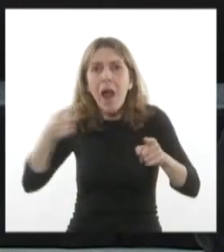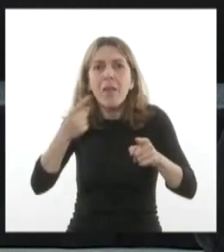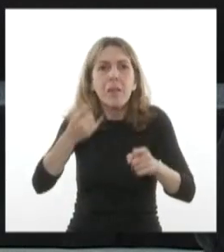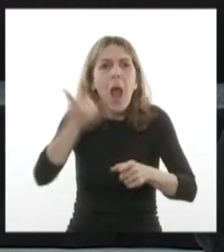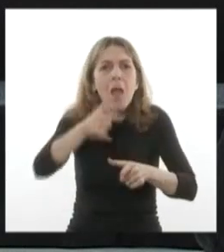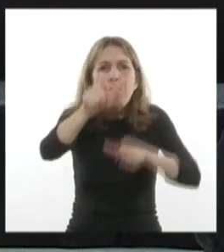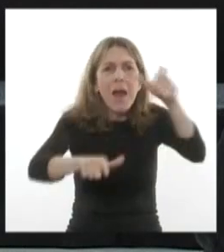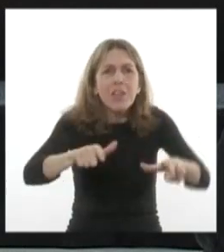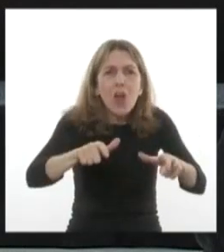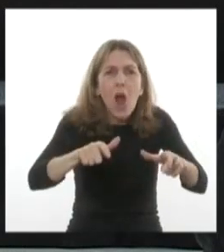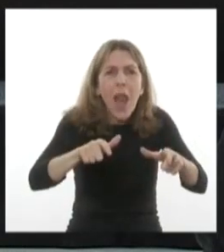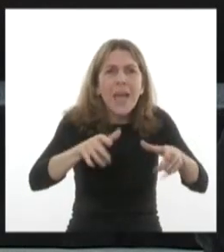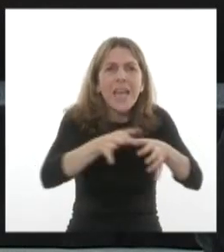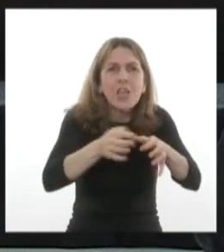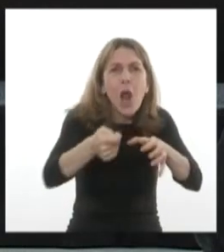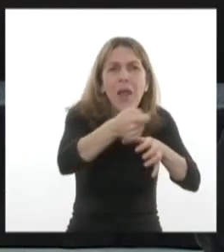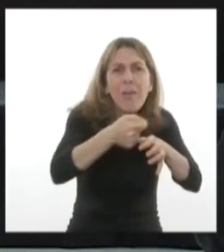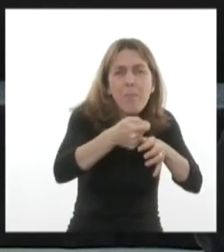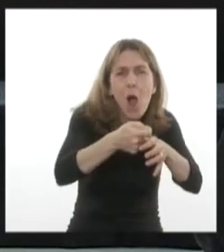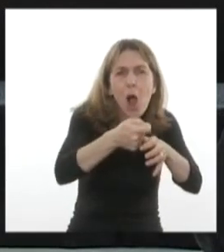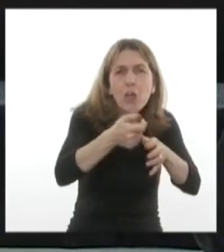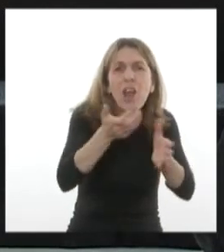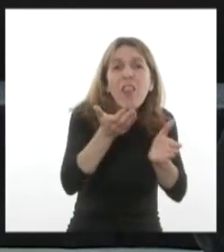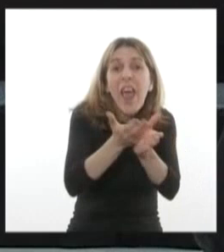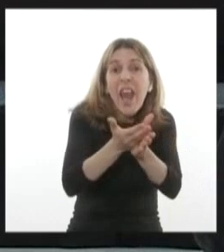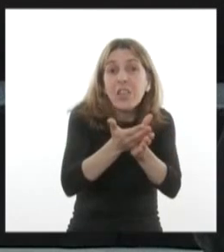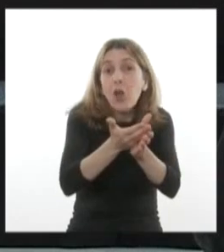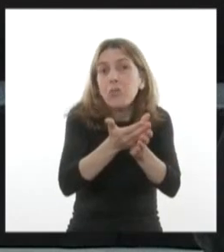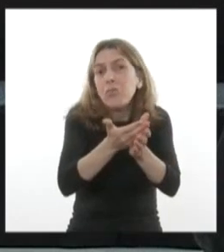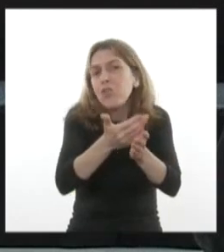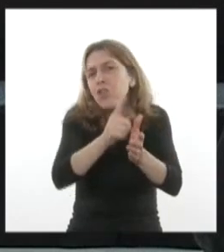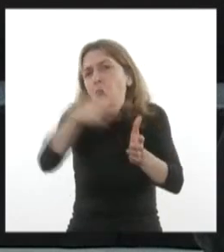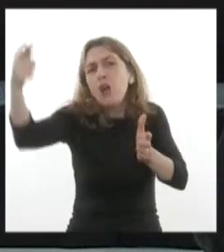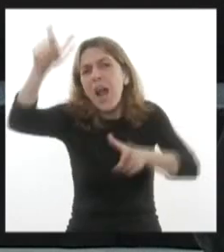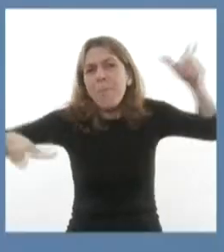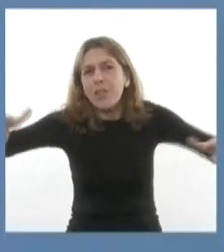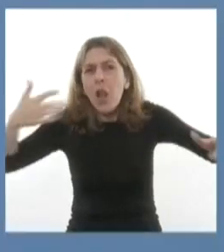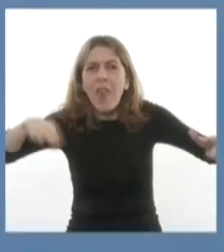tienen derechos y las mayorías deben reconocerles esos derechos.